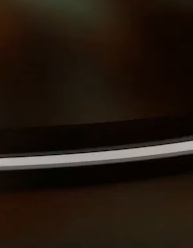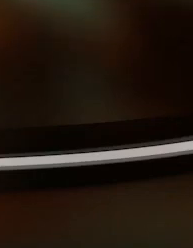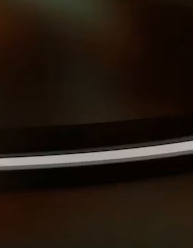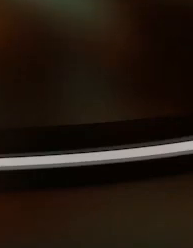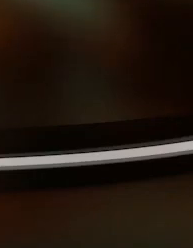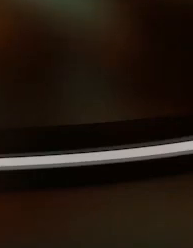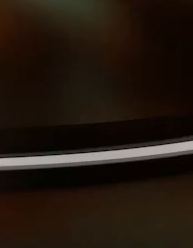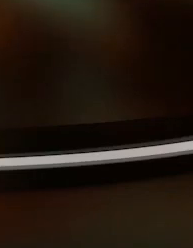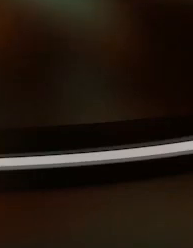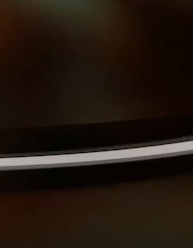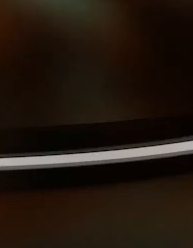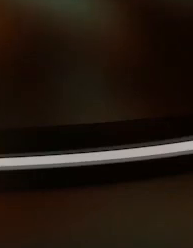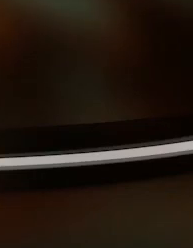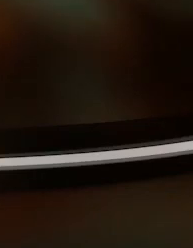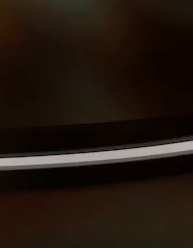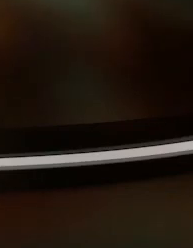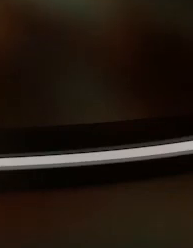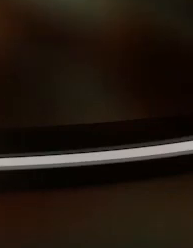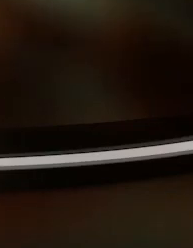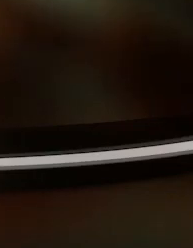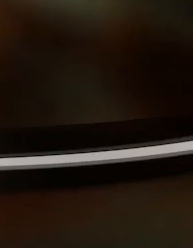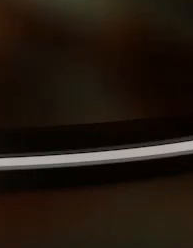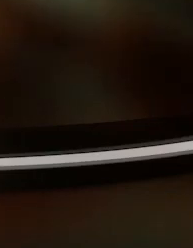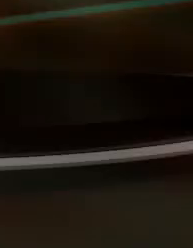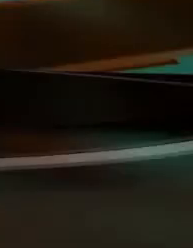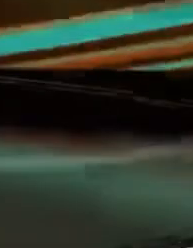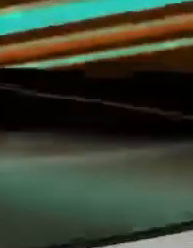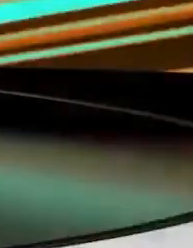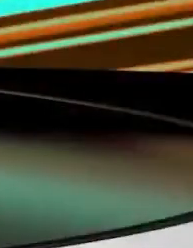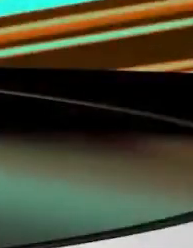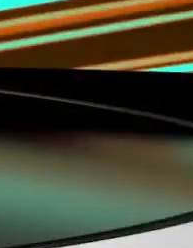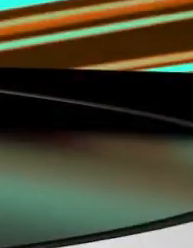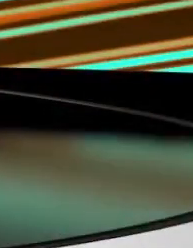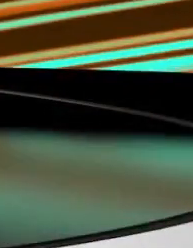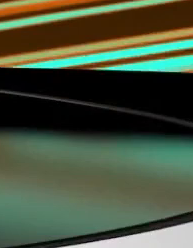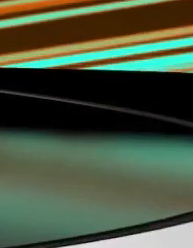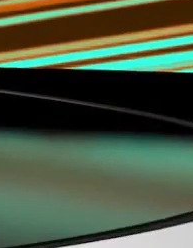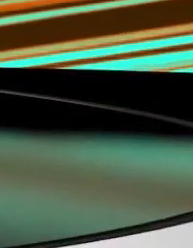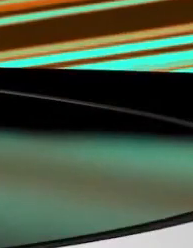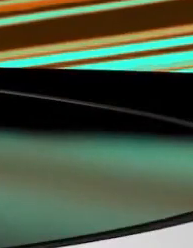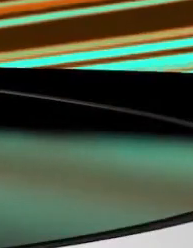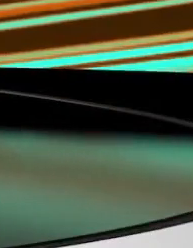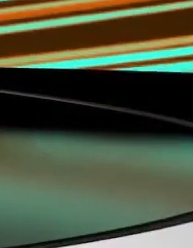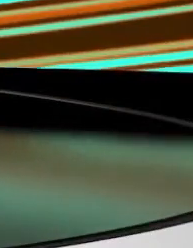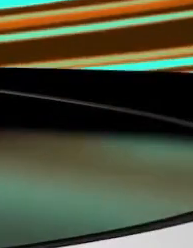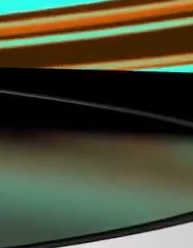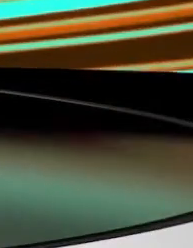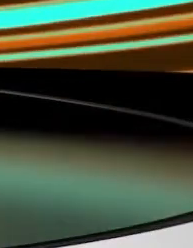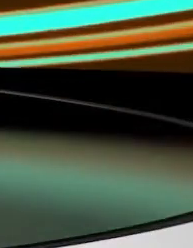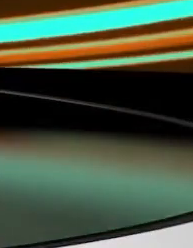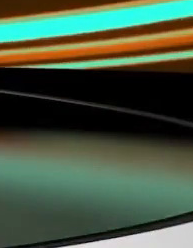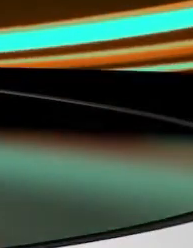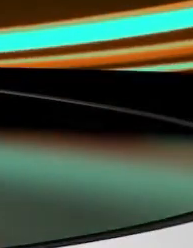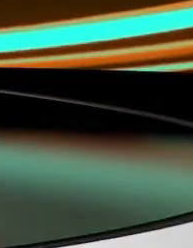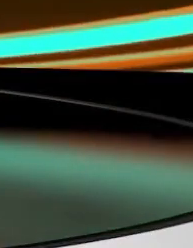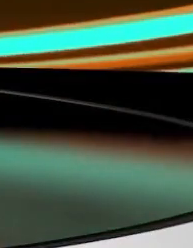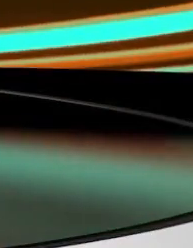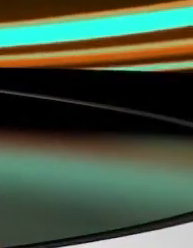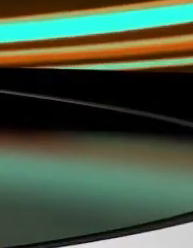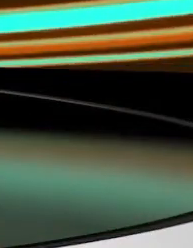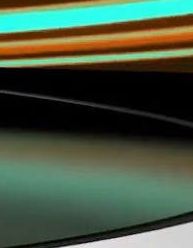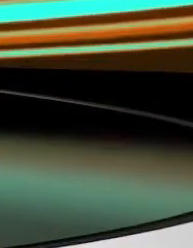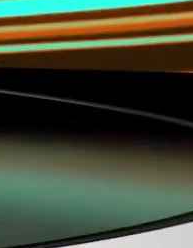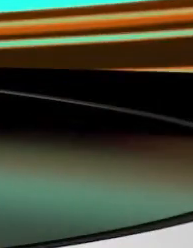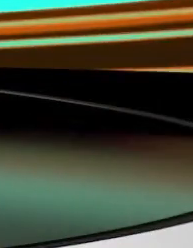rato. Bueno, sobre desalinización en Tarapacá, una alternativa, escuchábamos entonces la participación ya al